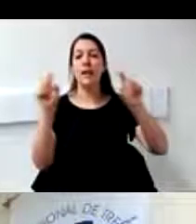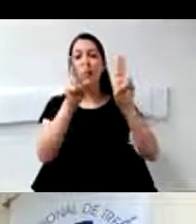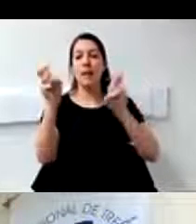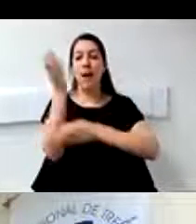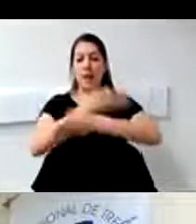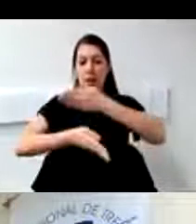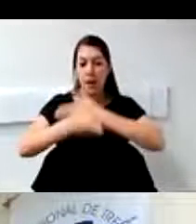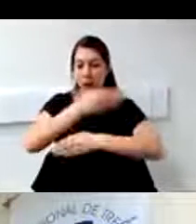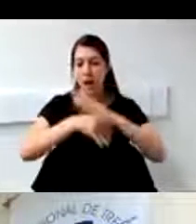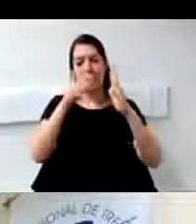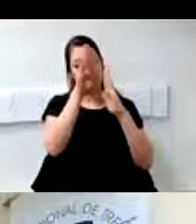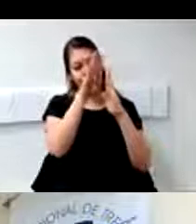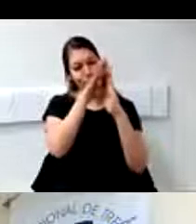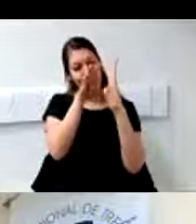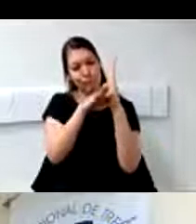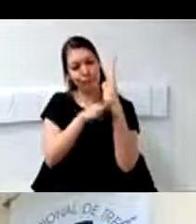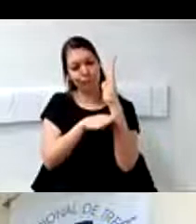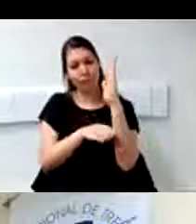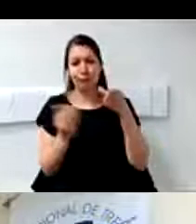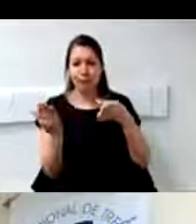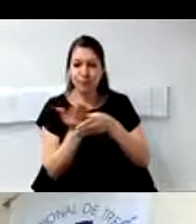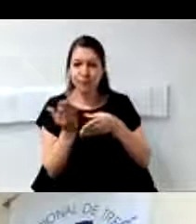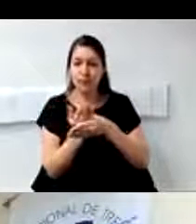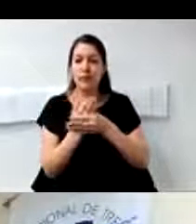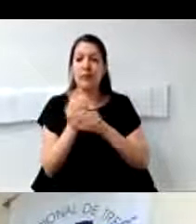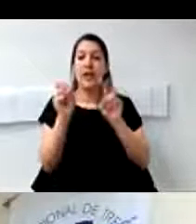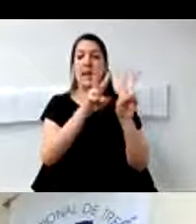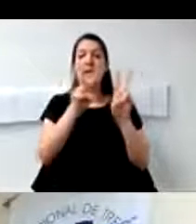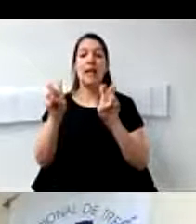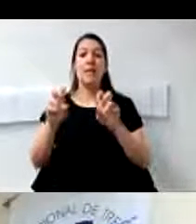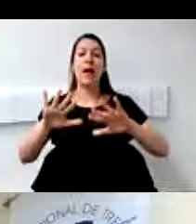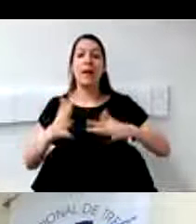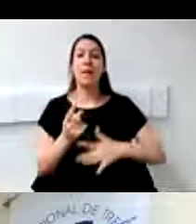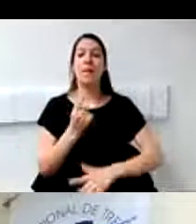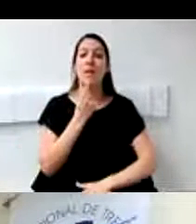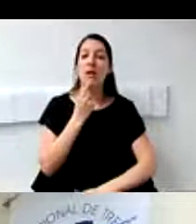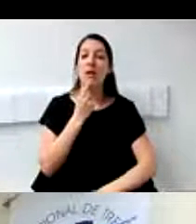listados todos los materiales que tienen que ver con las políticas de discapacidad y salud